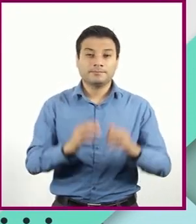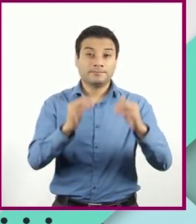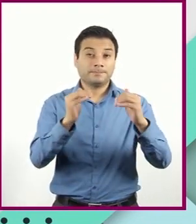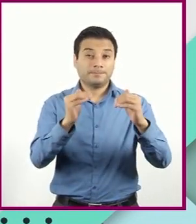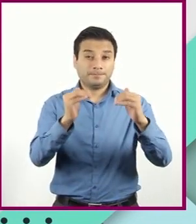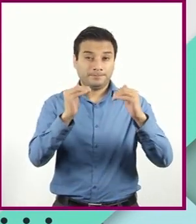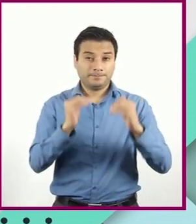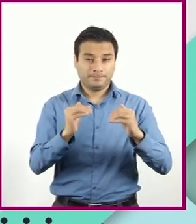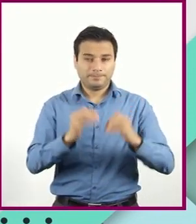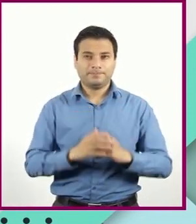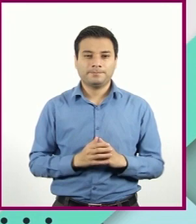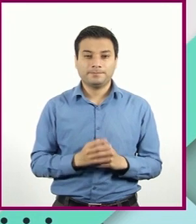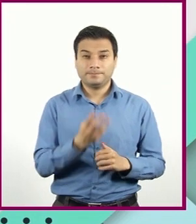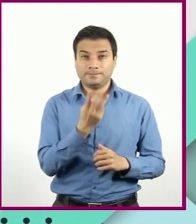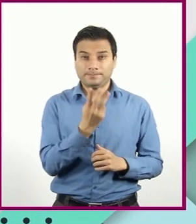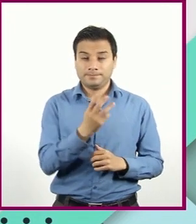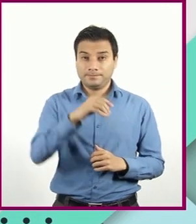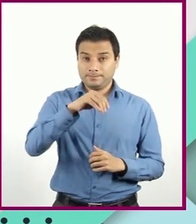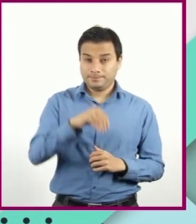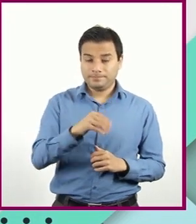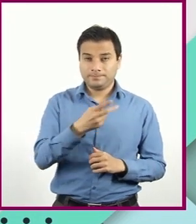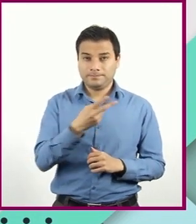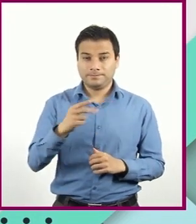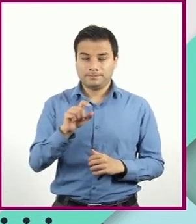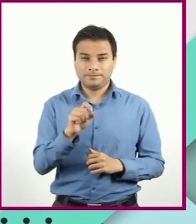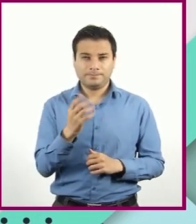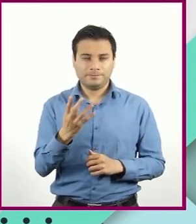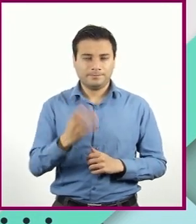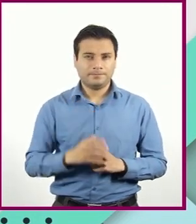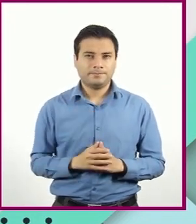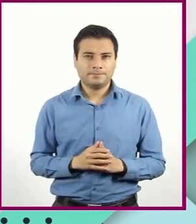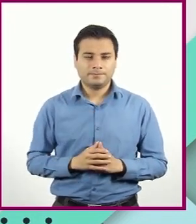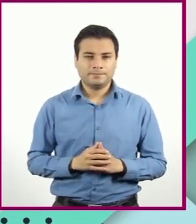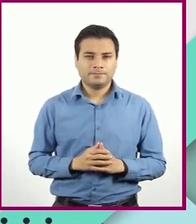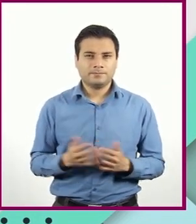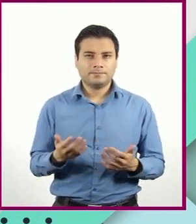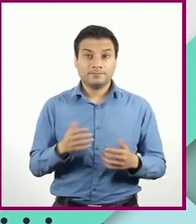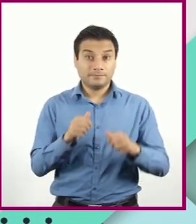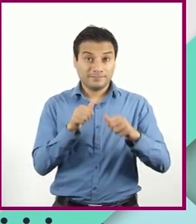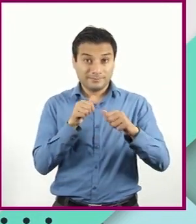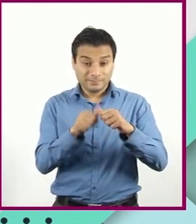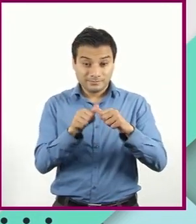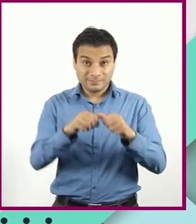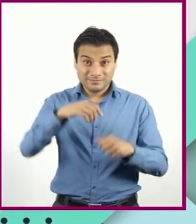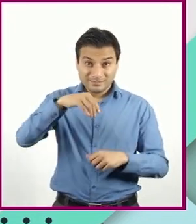la expresión 3m es igual a 24. La incógnita